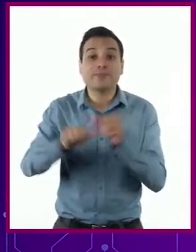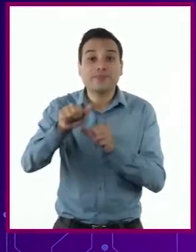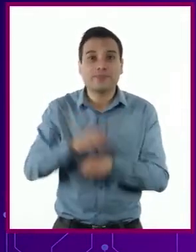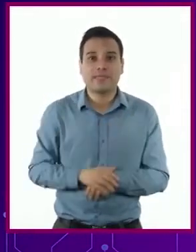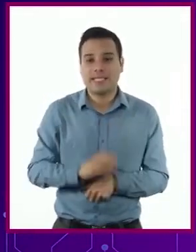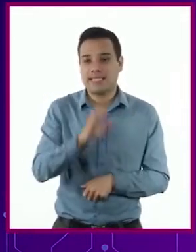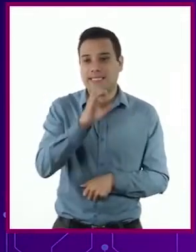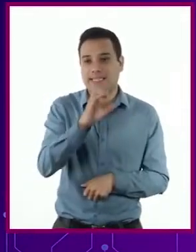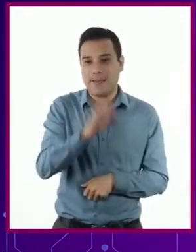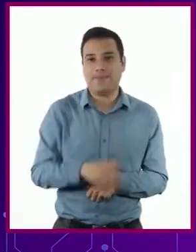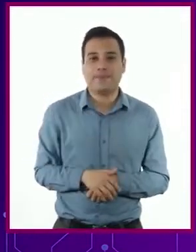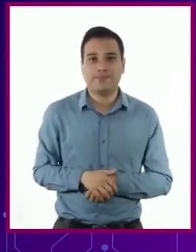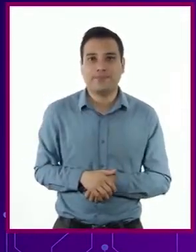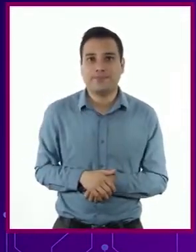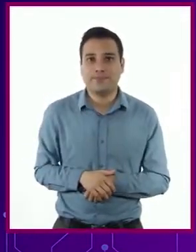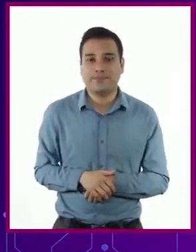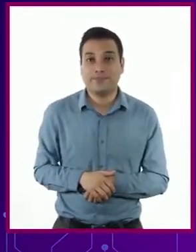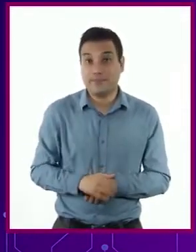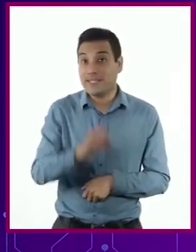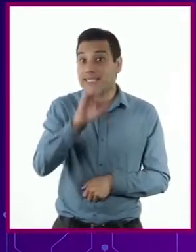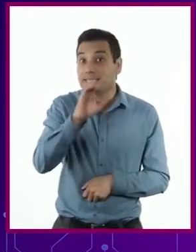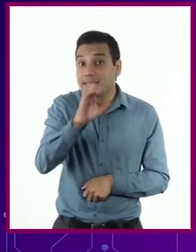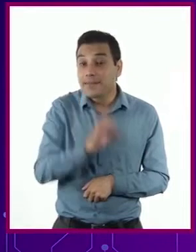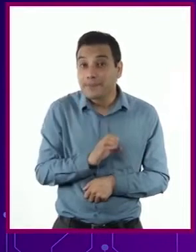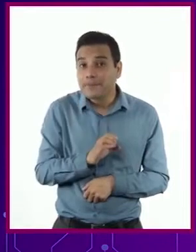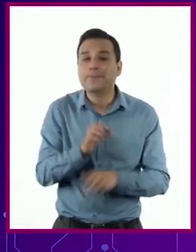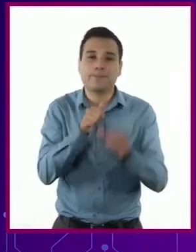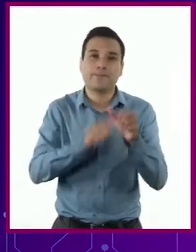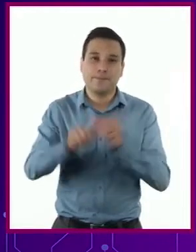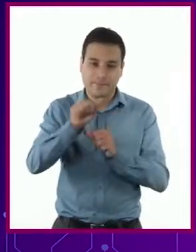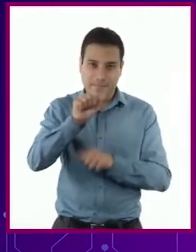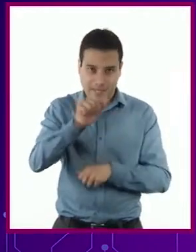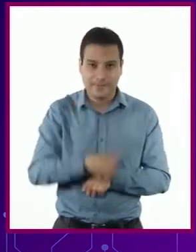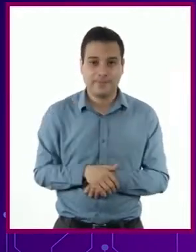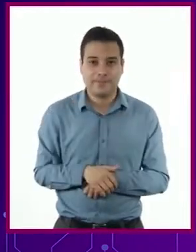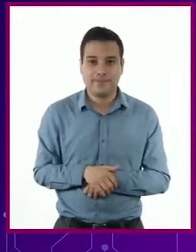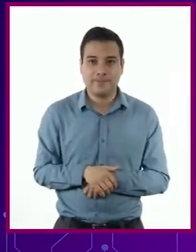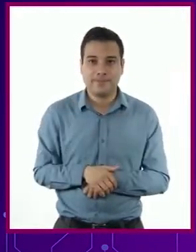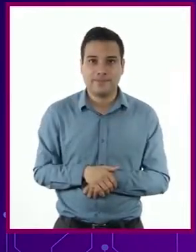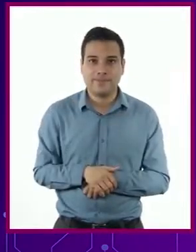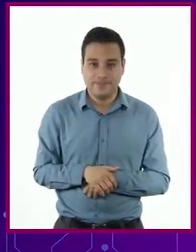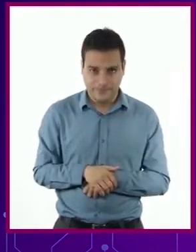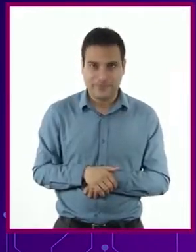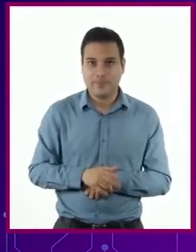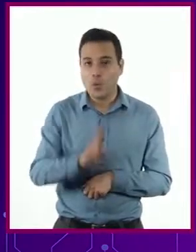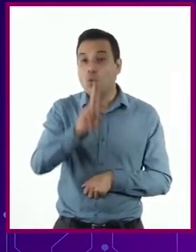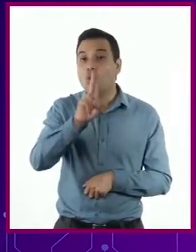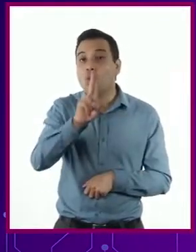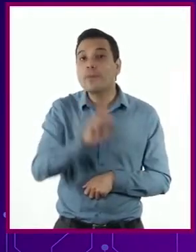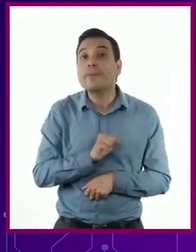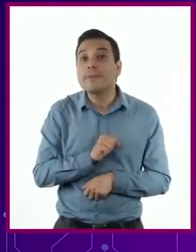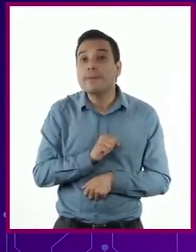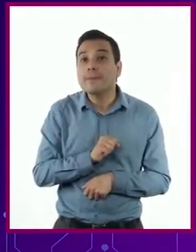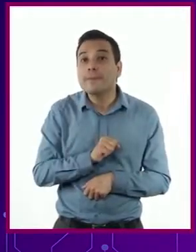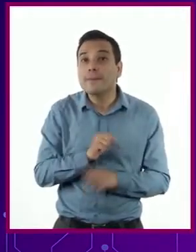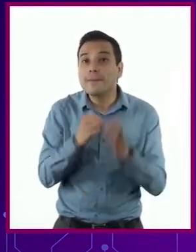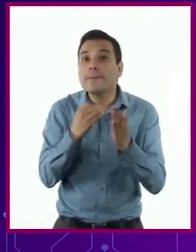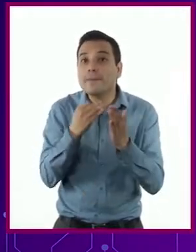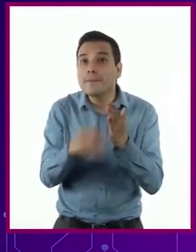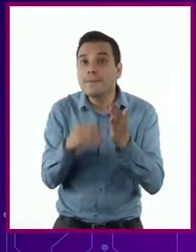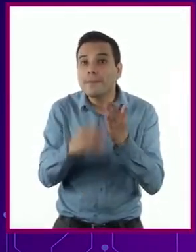realidad la letra C. La letra C es la letra A y hay 2. Finalmente, solo falta la letra